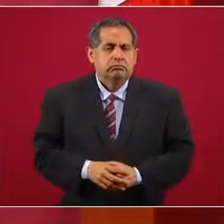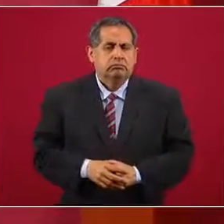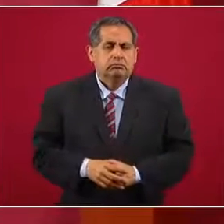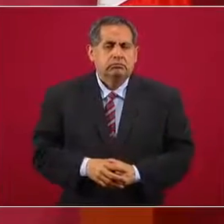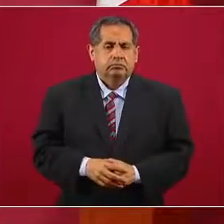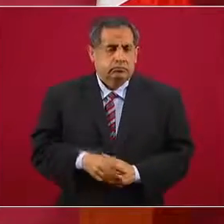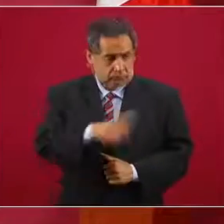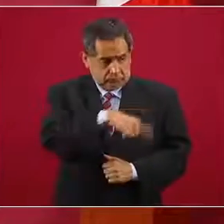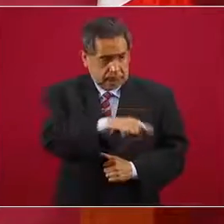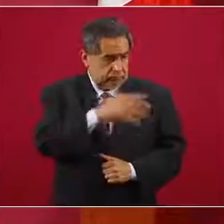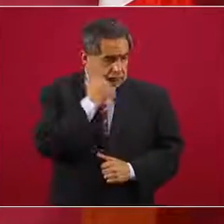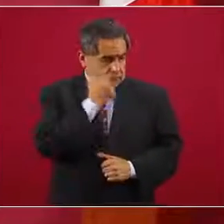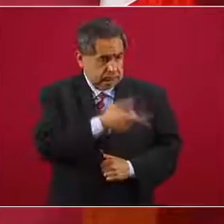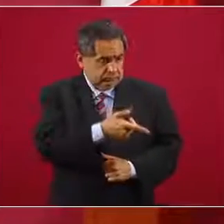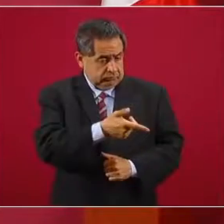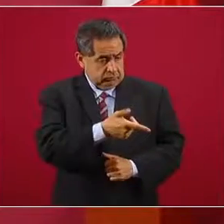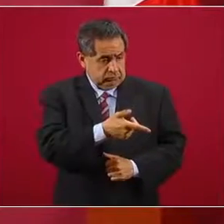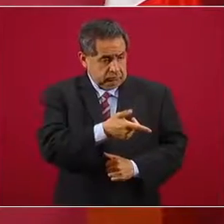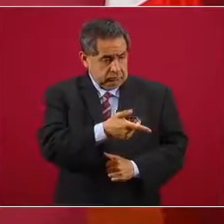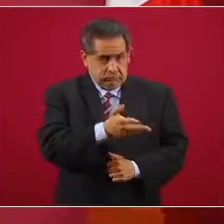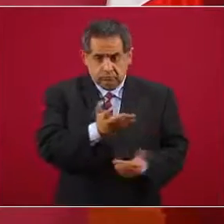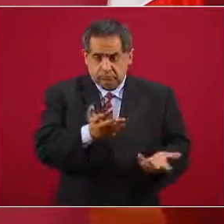El que quiera